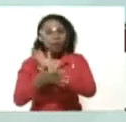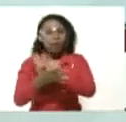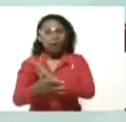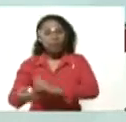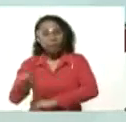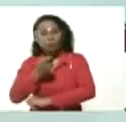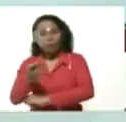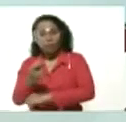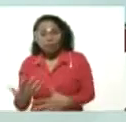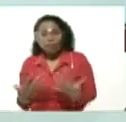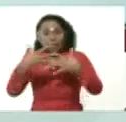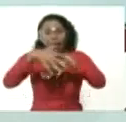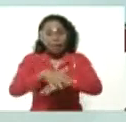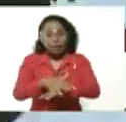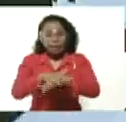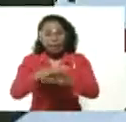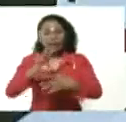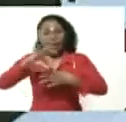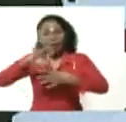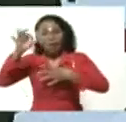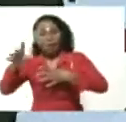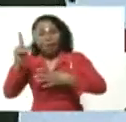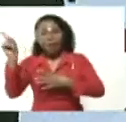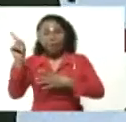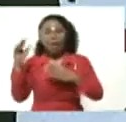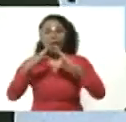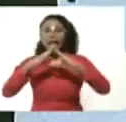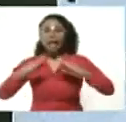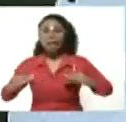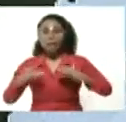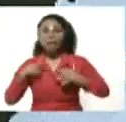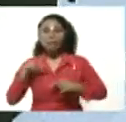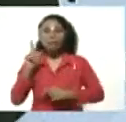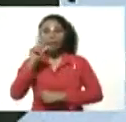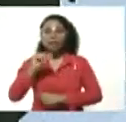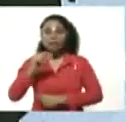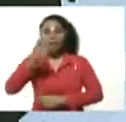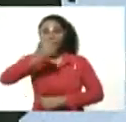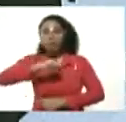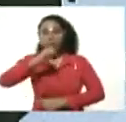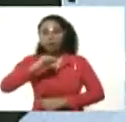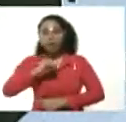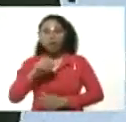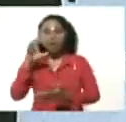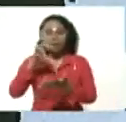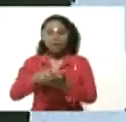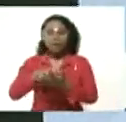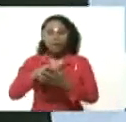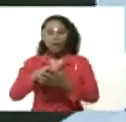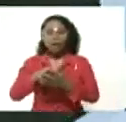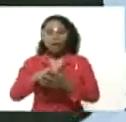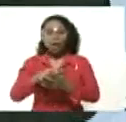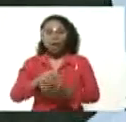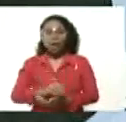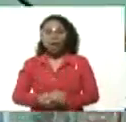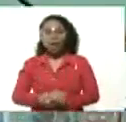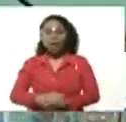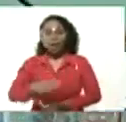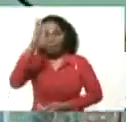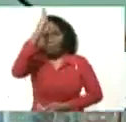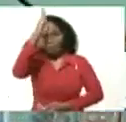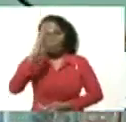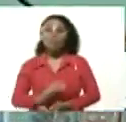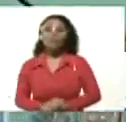a los integristas islámicos en Egipto, además de sostener el terrorismo de Estado de Israel. ahora hay otra guerra que sigue a estas